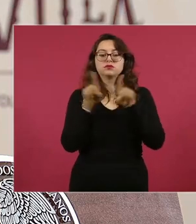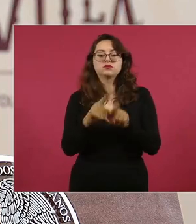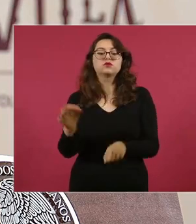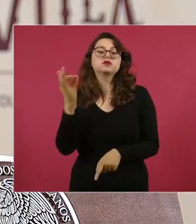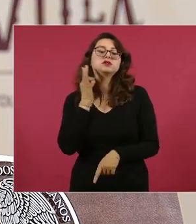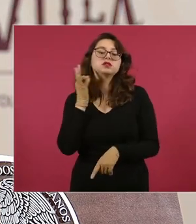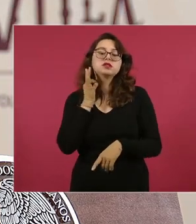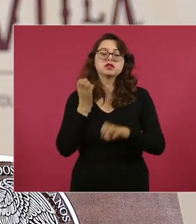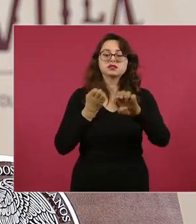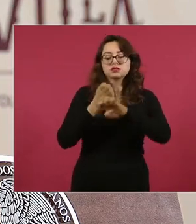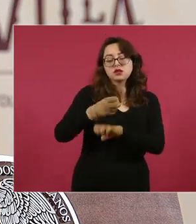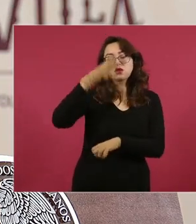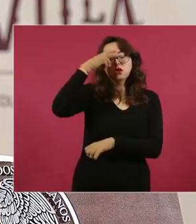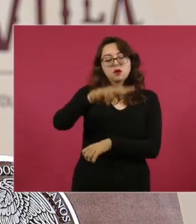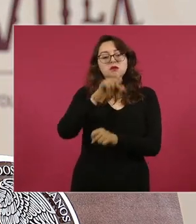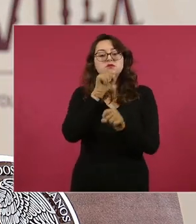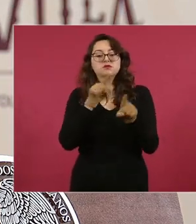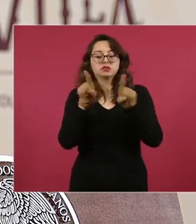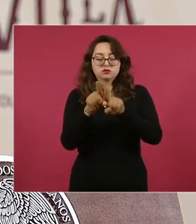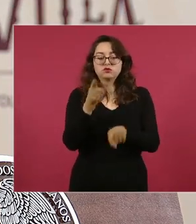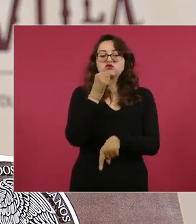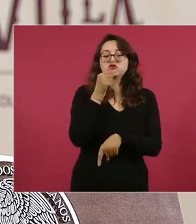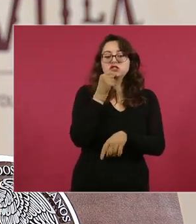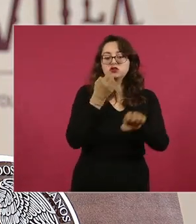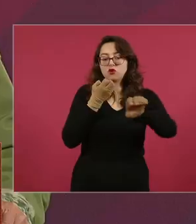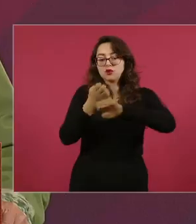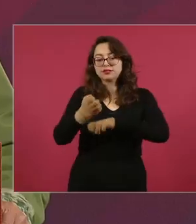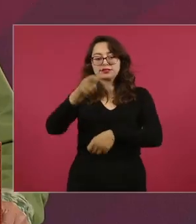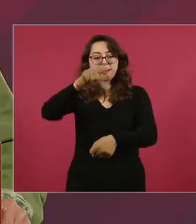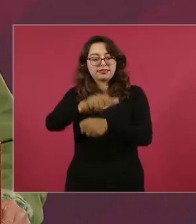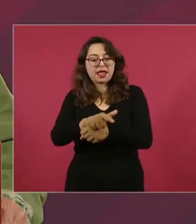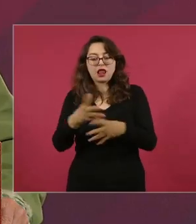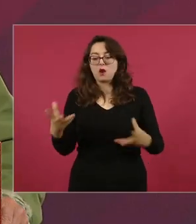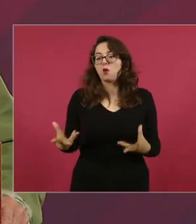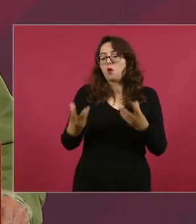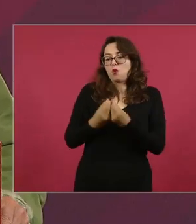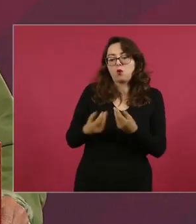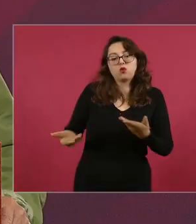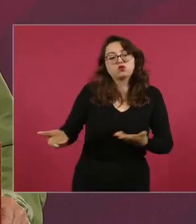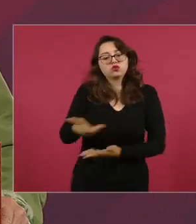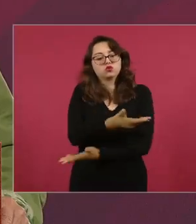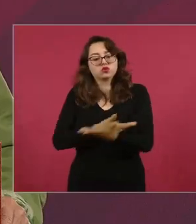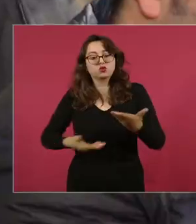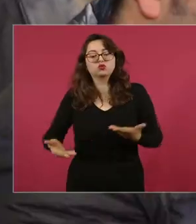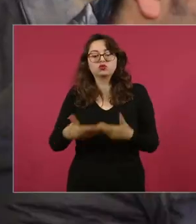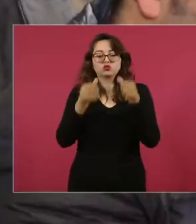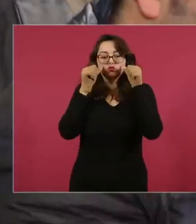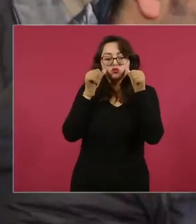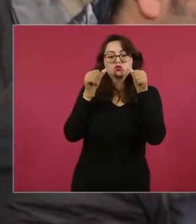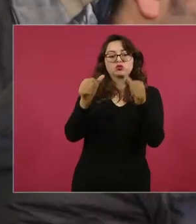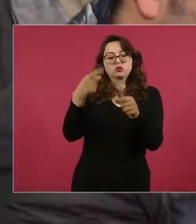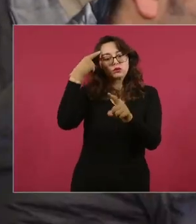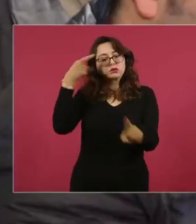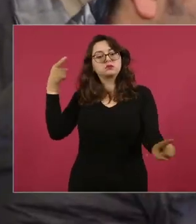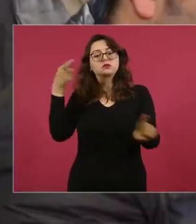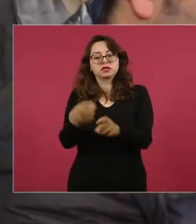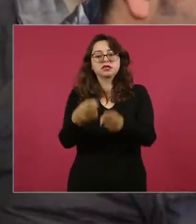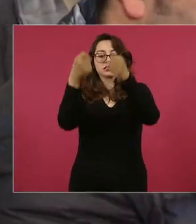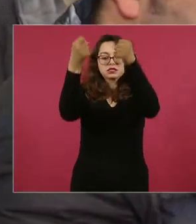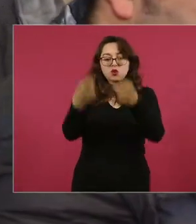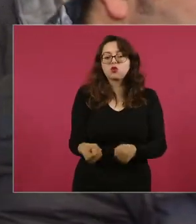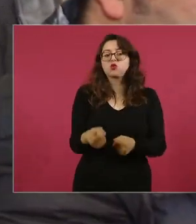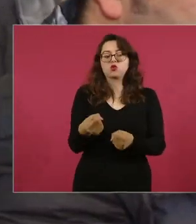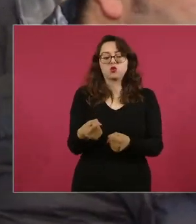Estado y también está la Policía Estatal. Es un trabajo que se está haciendo de manera conjunta para garantizar la